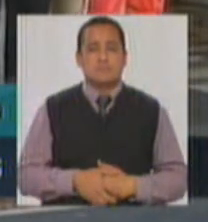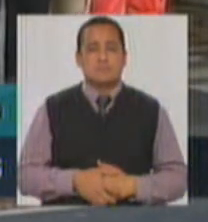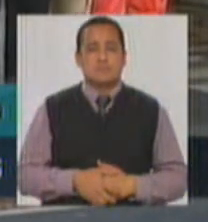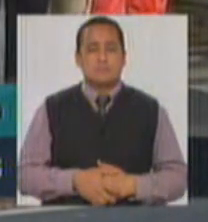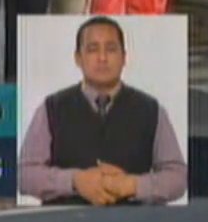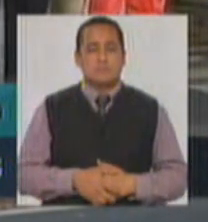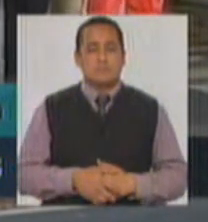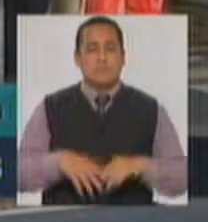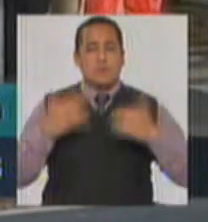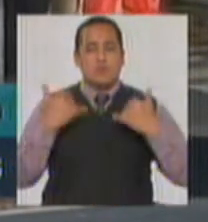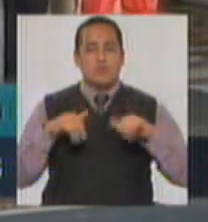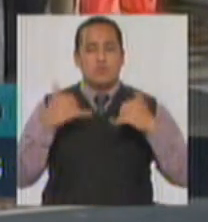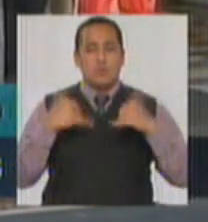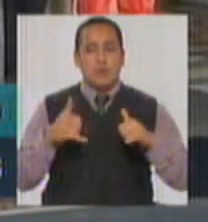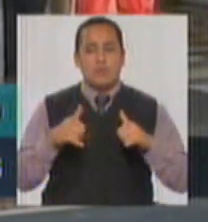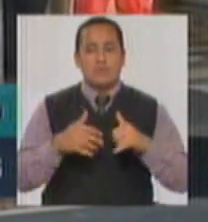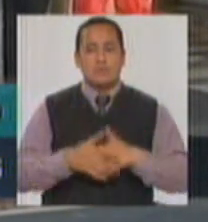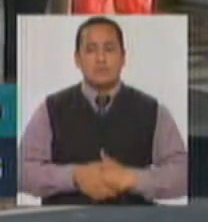los Juegos